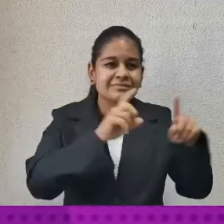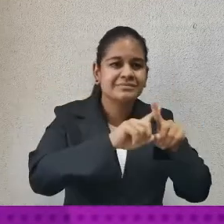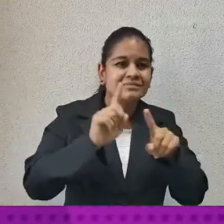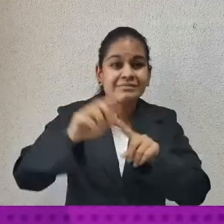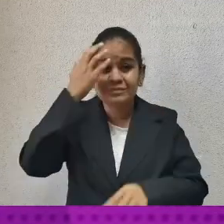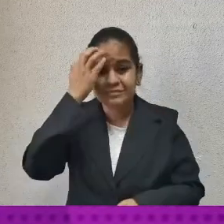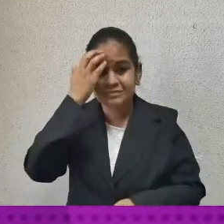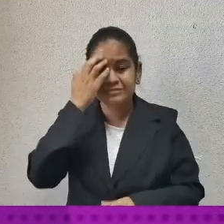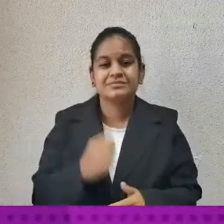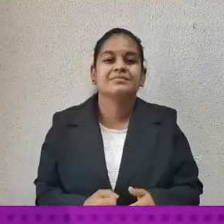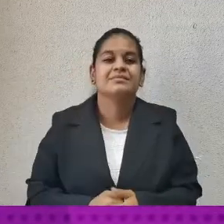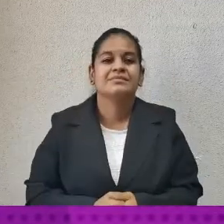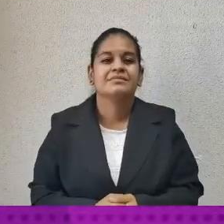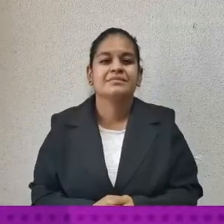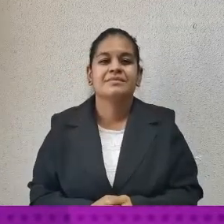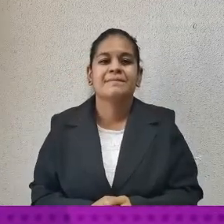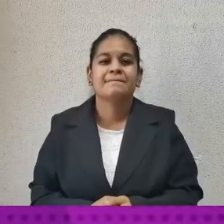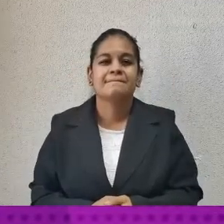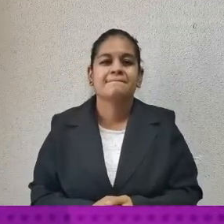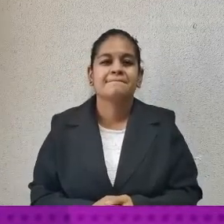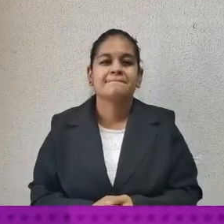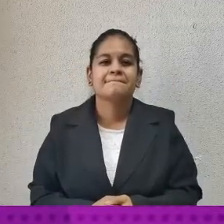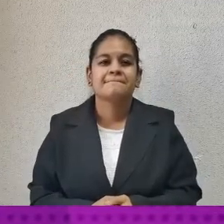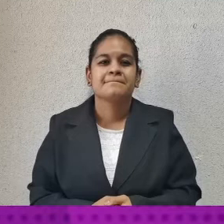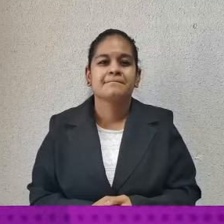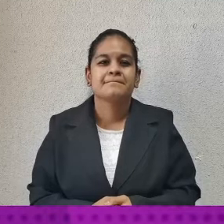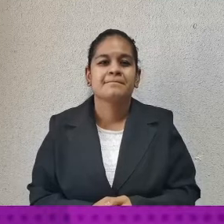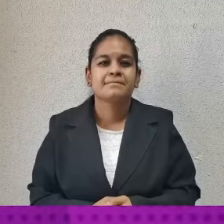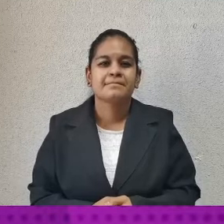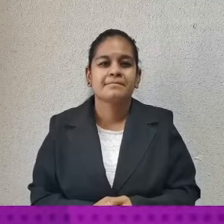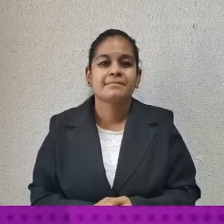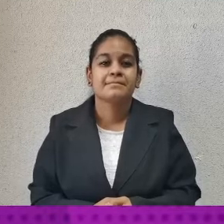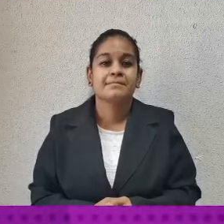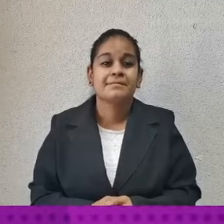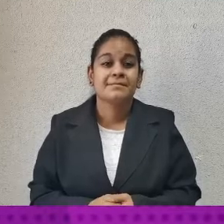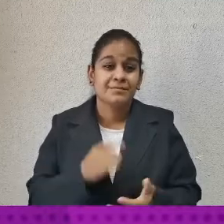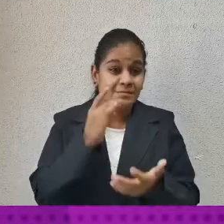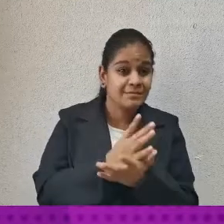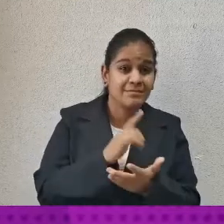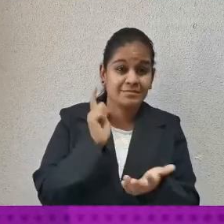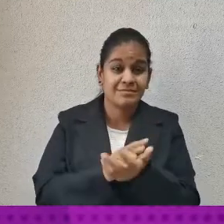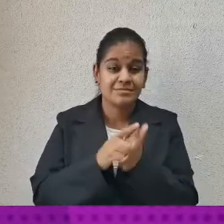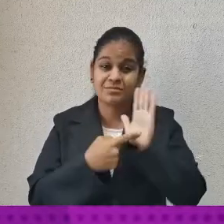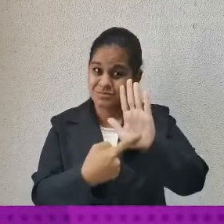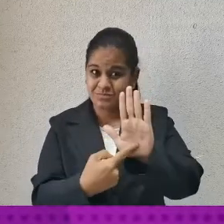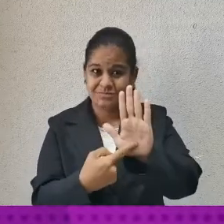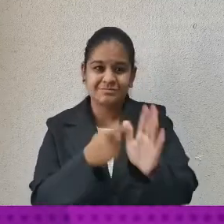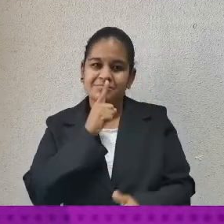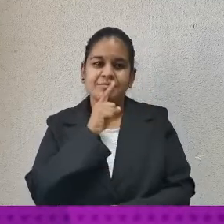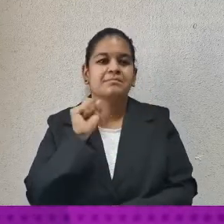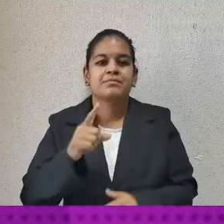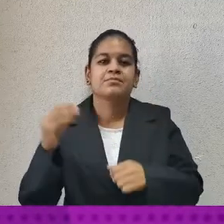a resolver con plenitud y jurisdicción y aplicando no solamente lo que dispone la ley, sino también